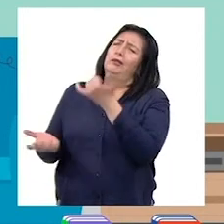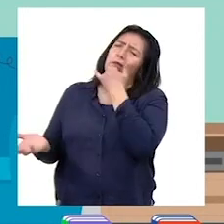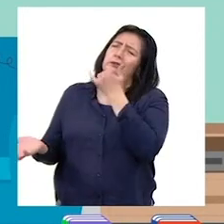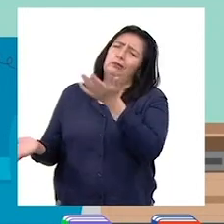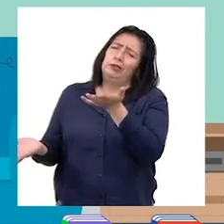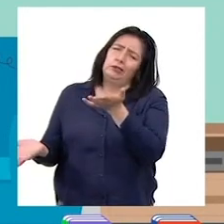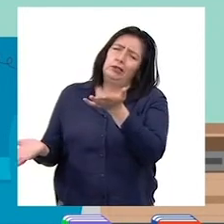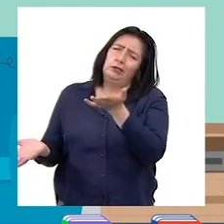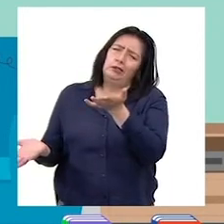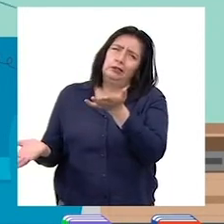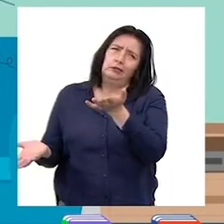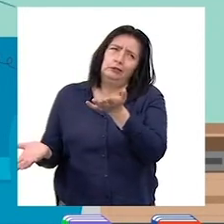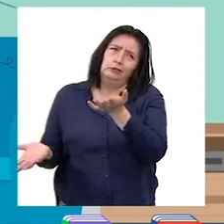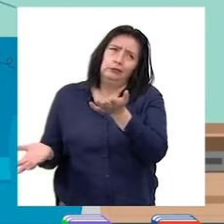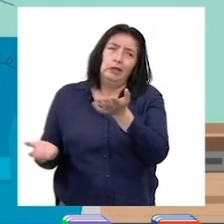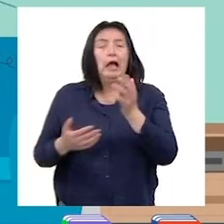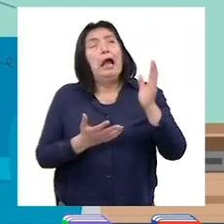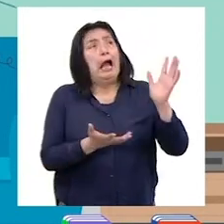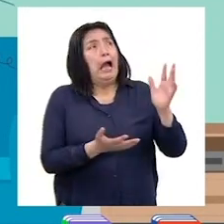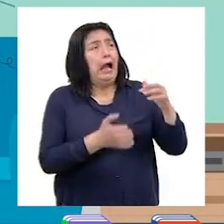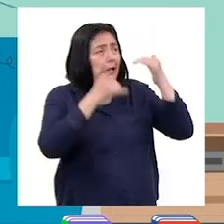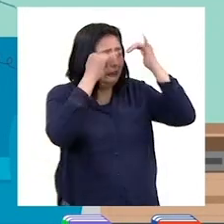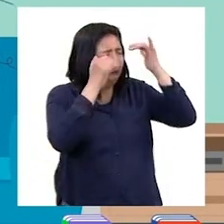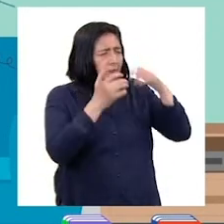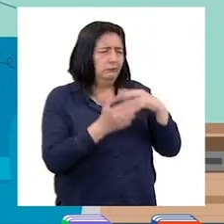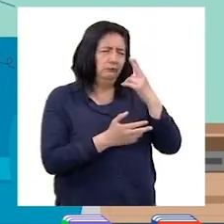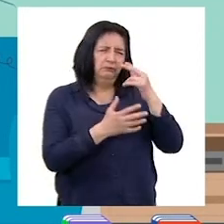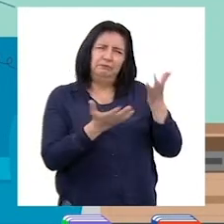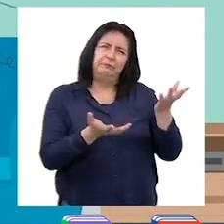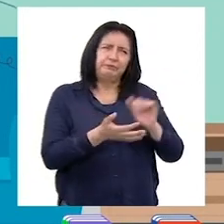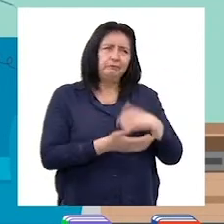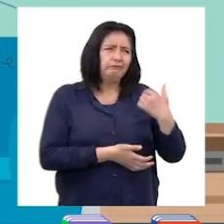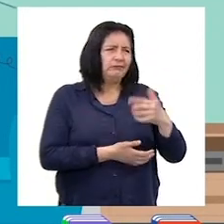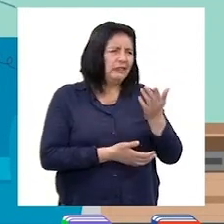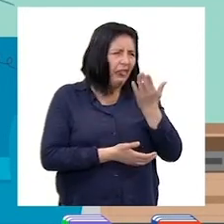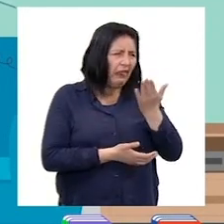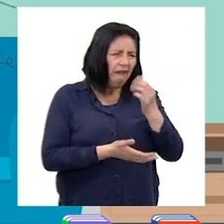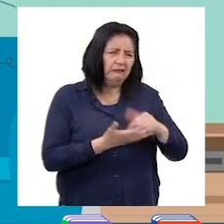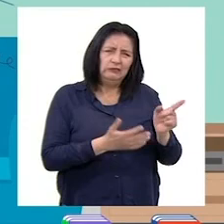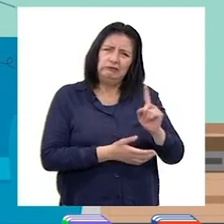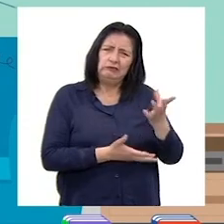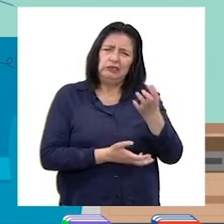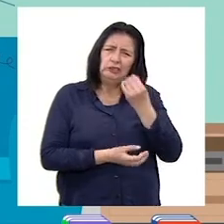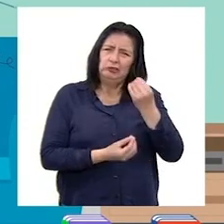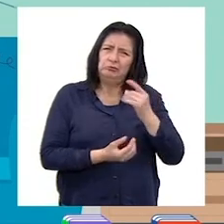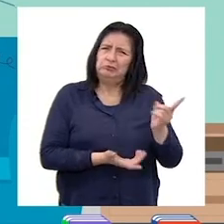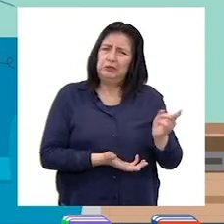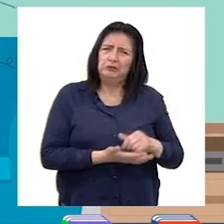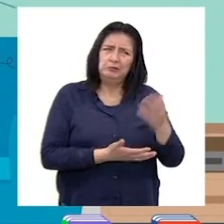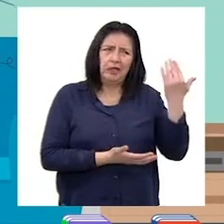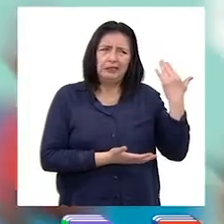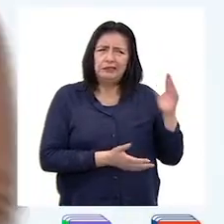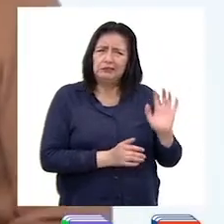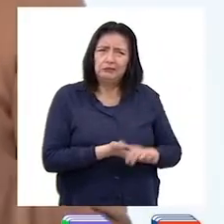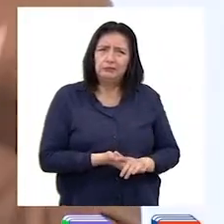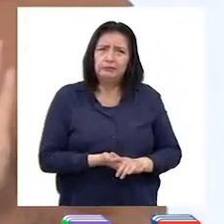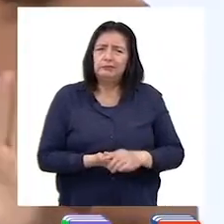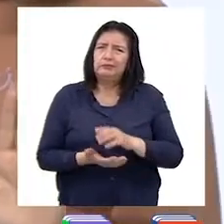pasa? La vaca está rara, tío. Toma mucha agua y no quiere comer tanto como otras